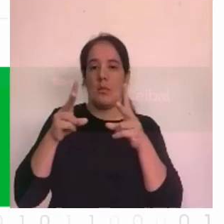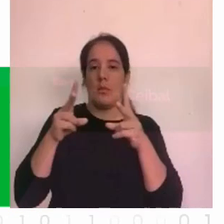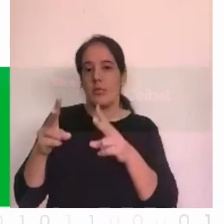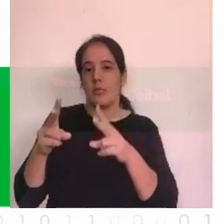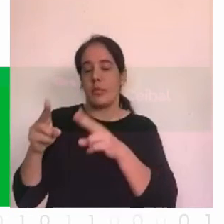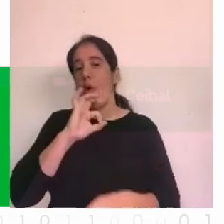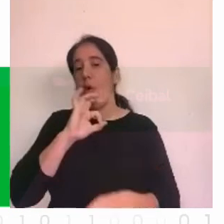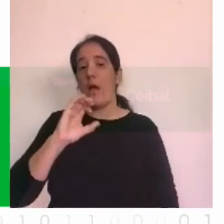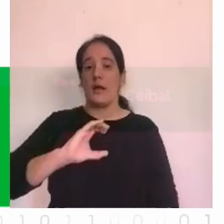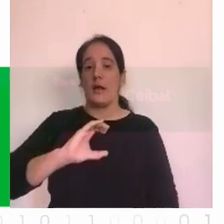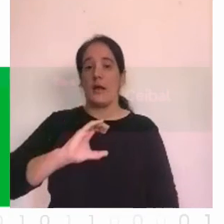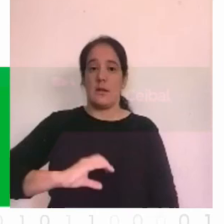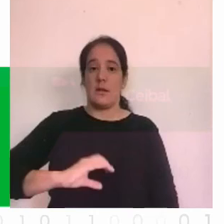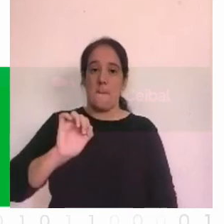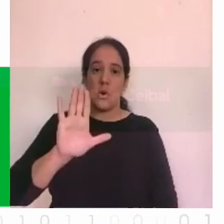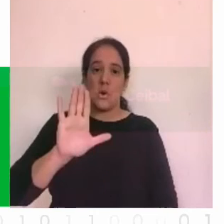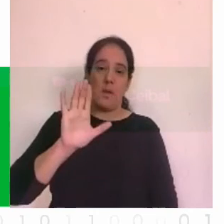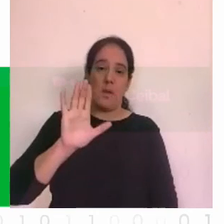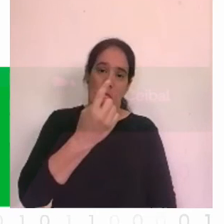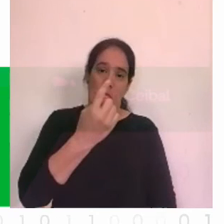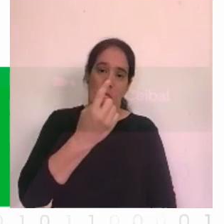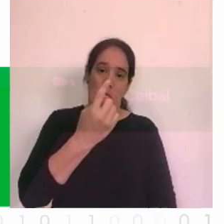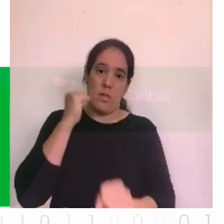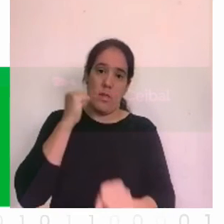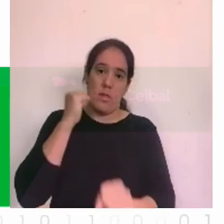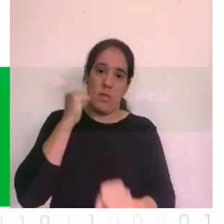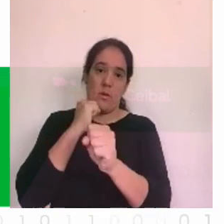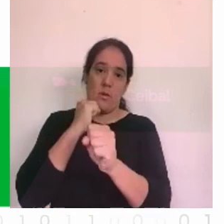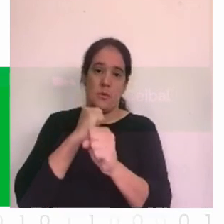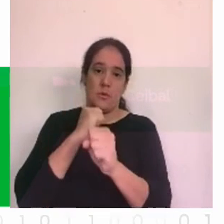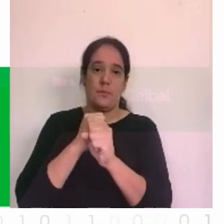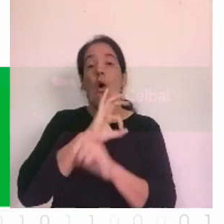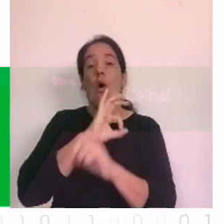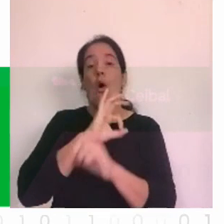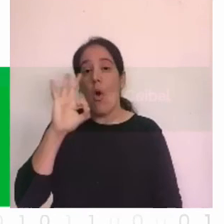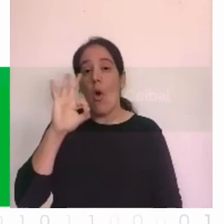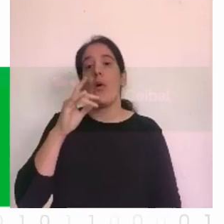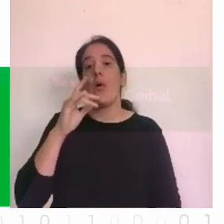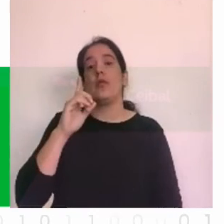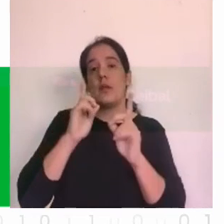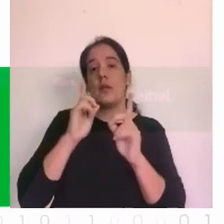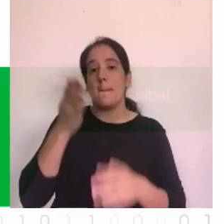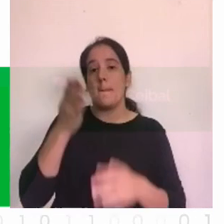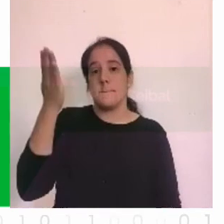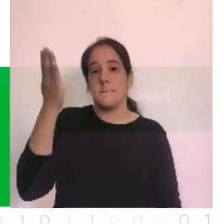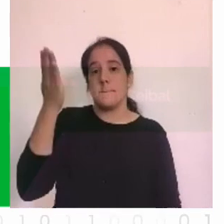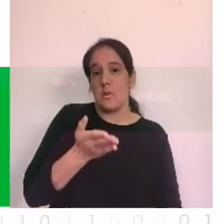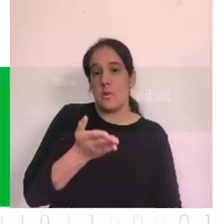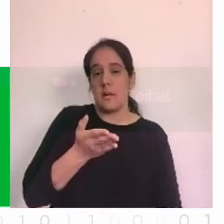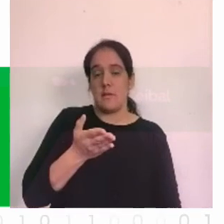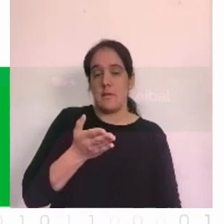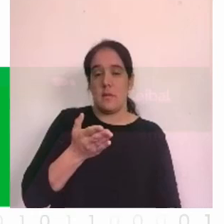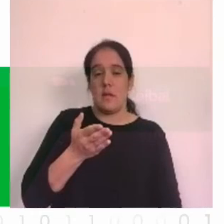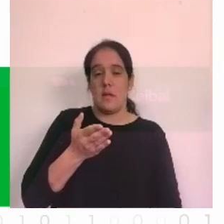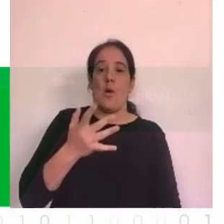también. Y lo podríamos llevar también a porcentajes, como por ejemplo el gráfico que vemos en pantalla, que nos va a